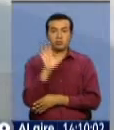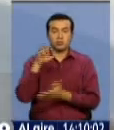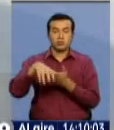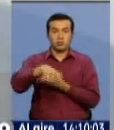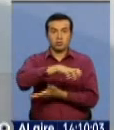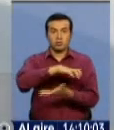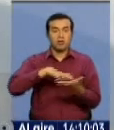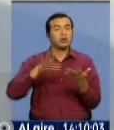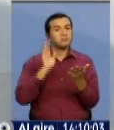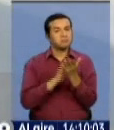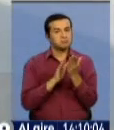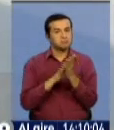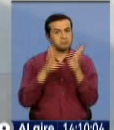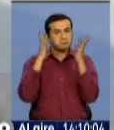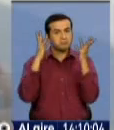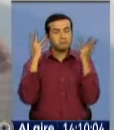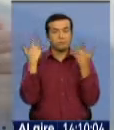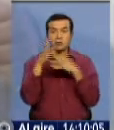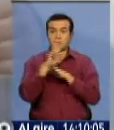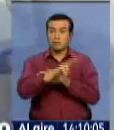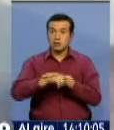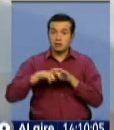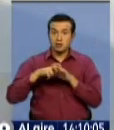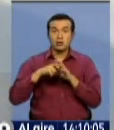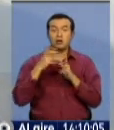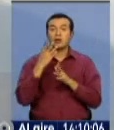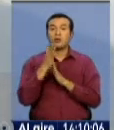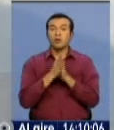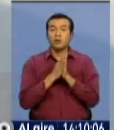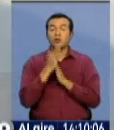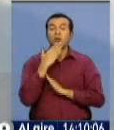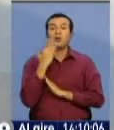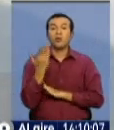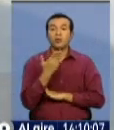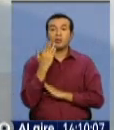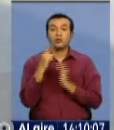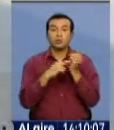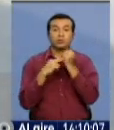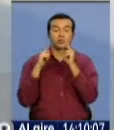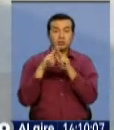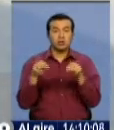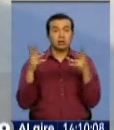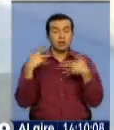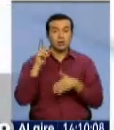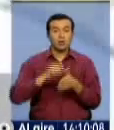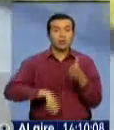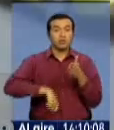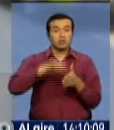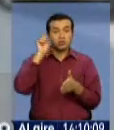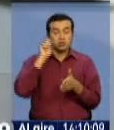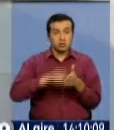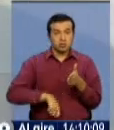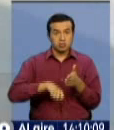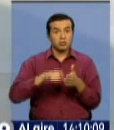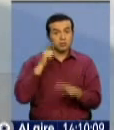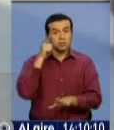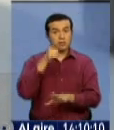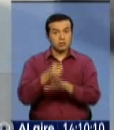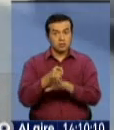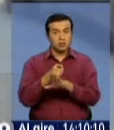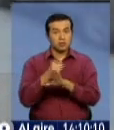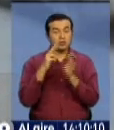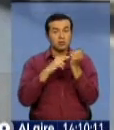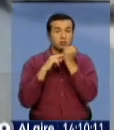provincia. Aplaudimos que hay minería. Nos están explotando los recursos naturales. Ya están los contratos ejecutados. Exijamos los